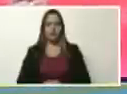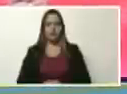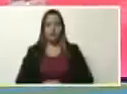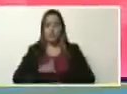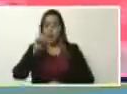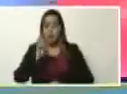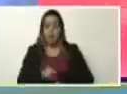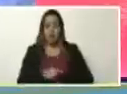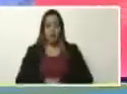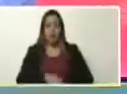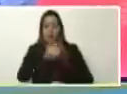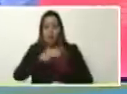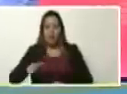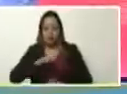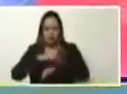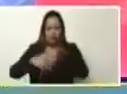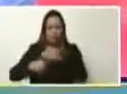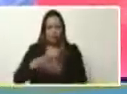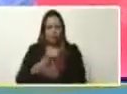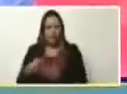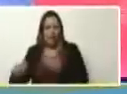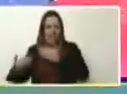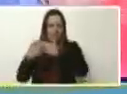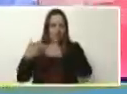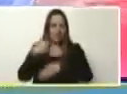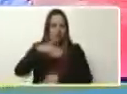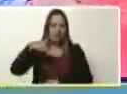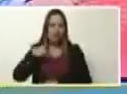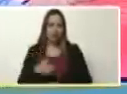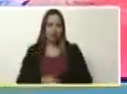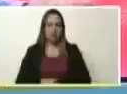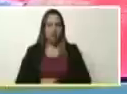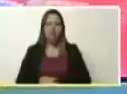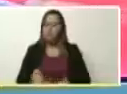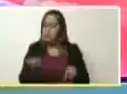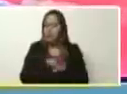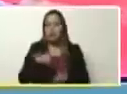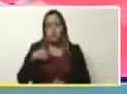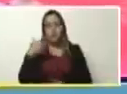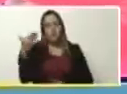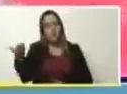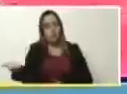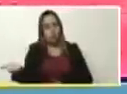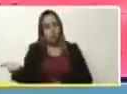inclusive con los que conspiraron contra nosotros. Le he tendido la mano.